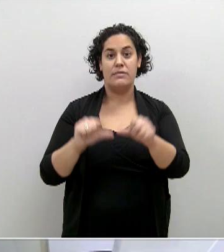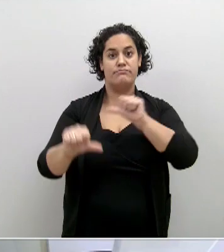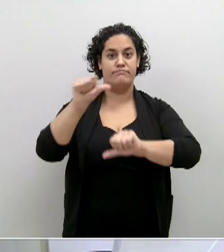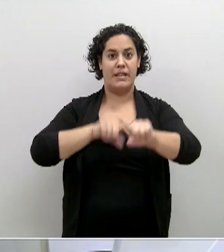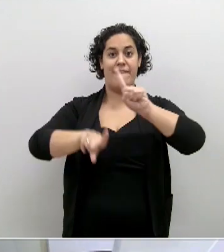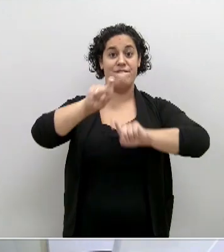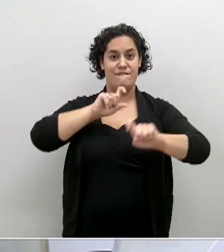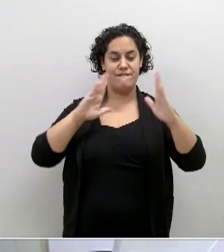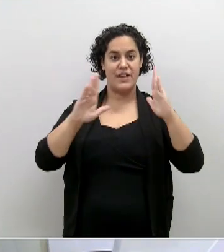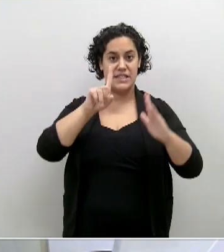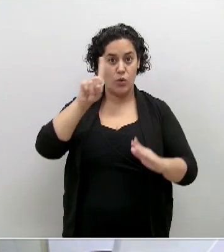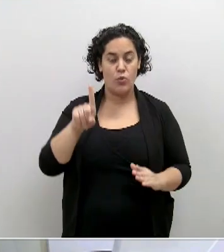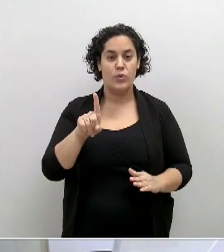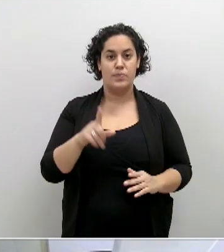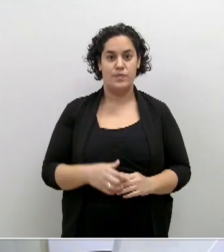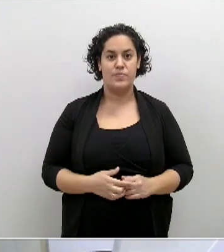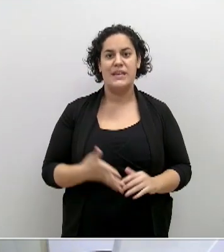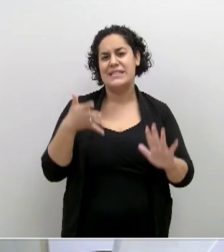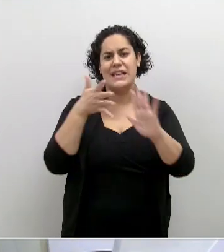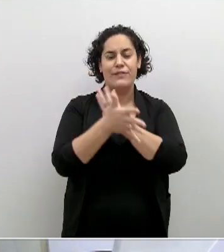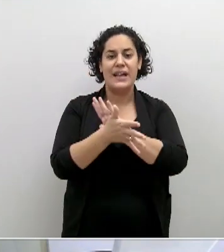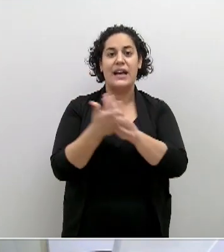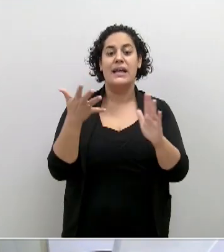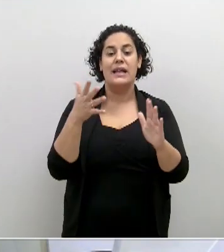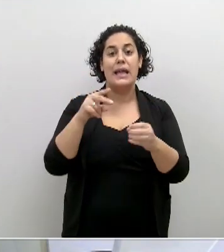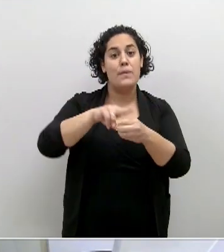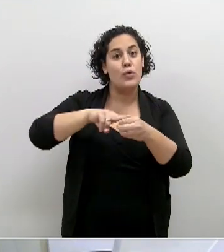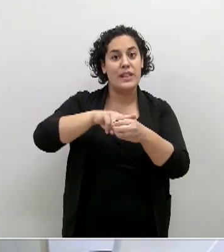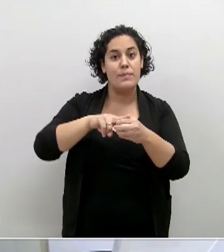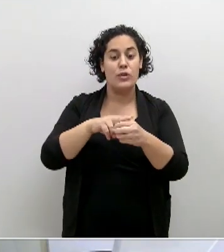es decir, aquellos municipios donde se cerró la hostelería,